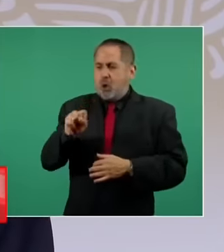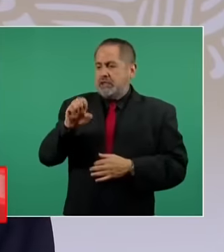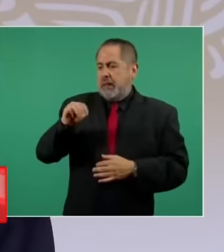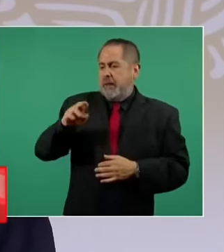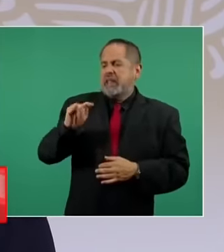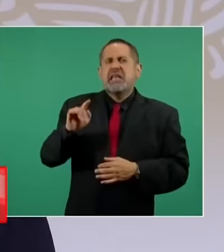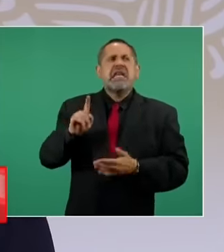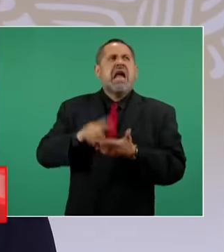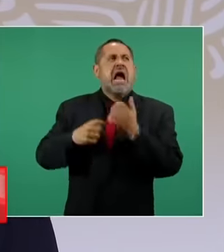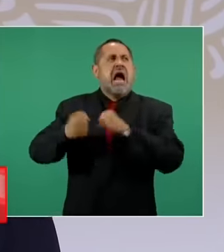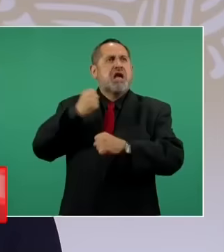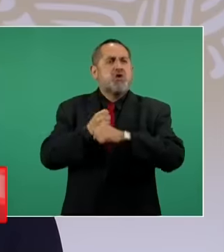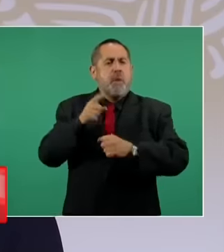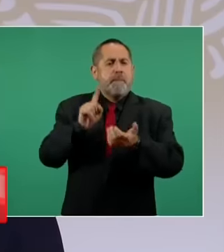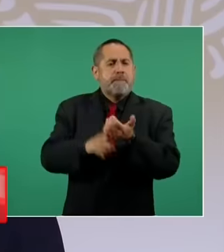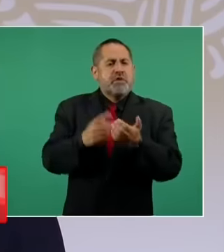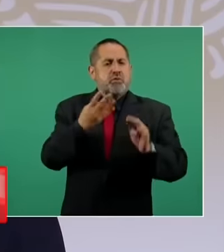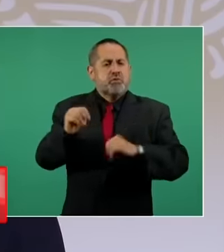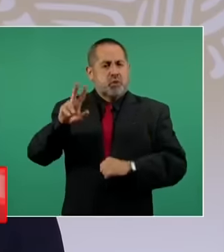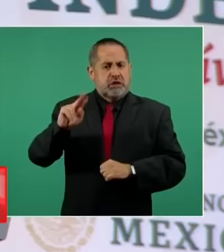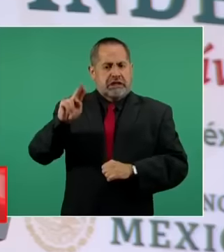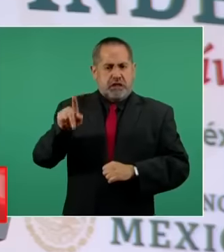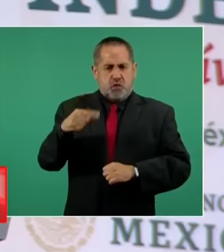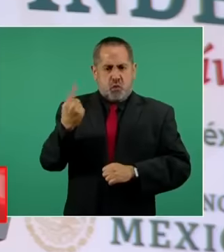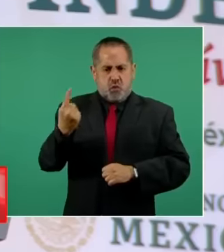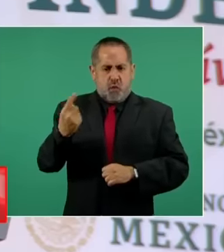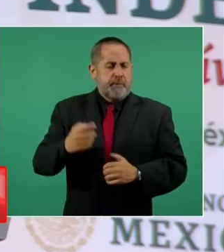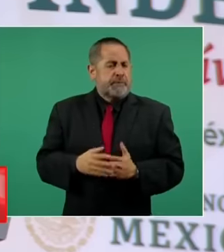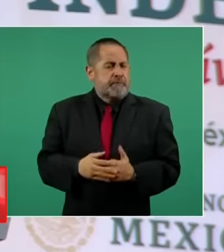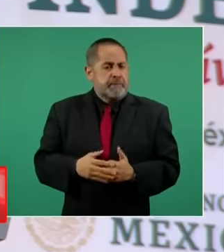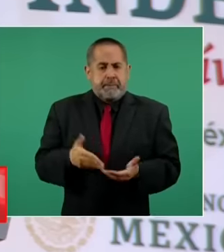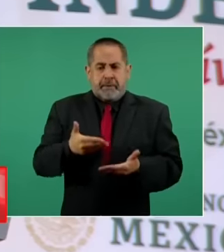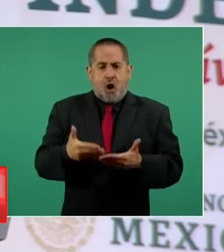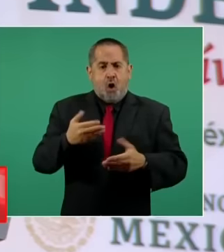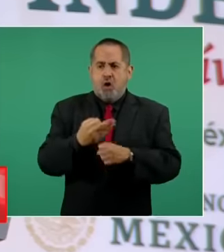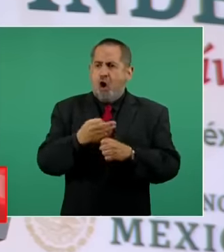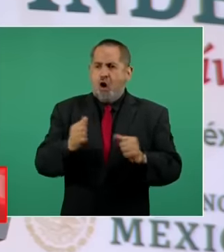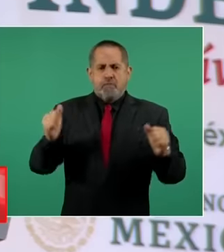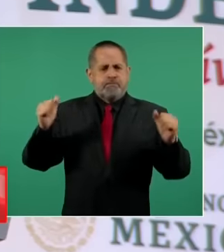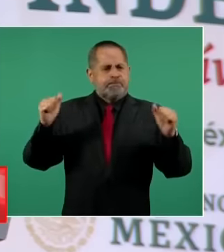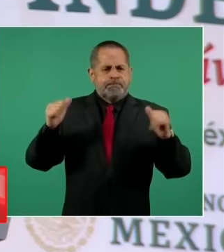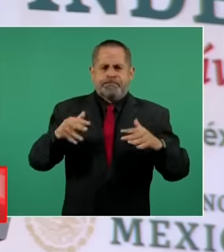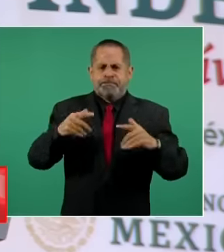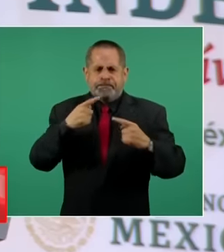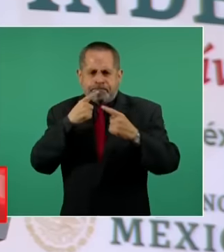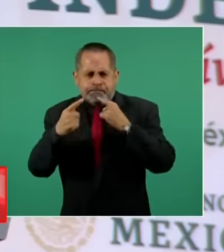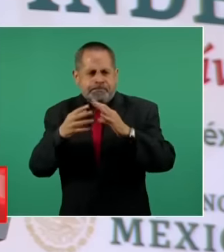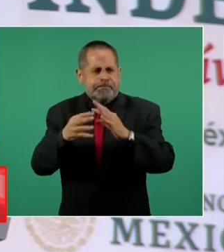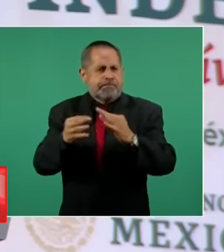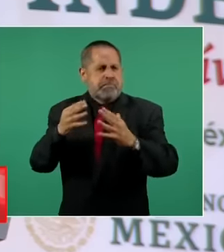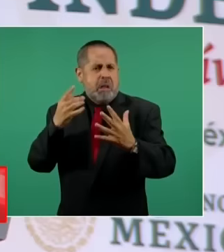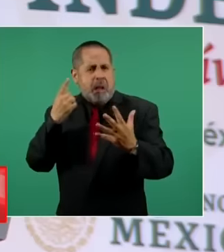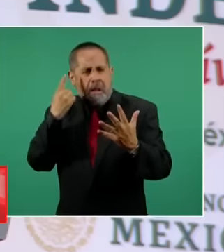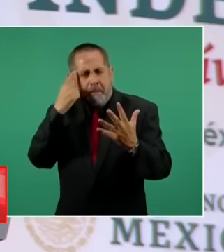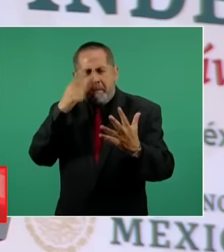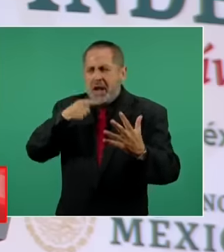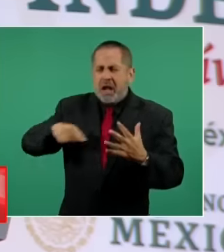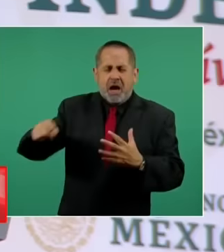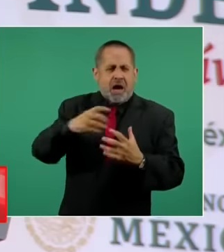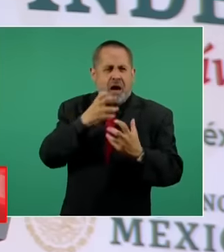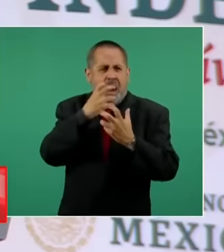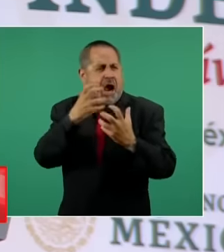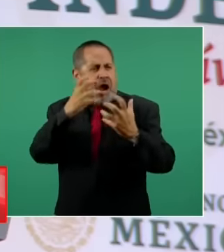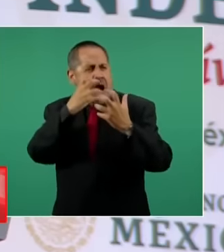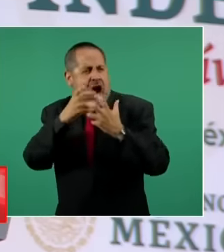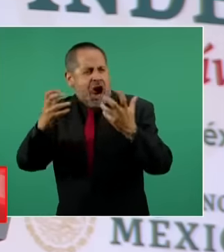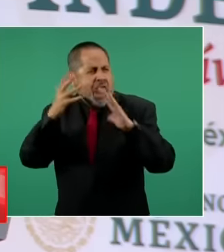en 1981. Hoy nos reunimos a tributar honor a la nación ceñida de palmeros y azahares